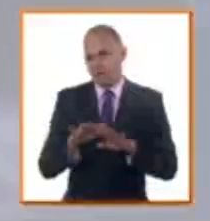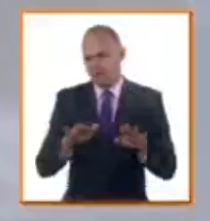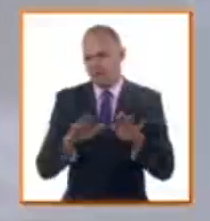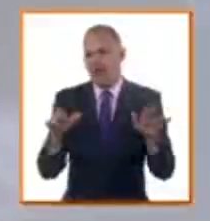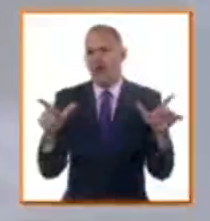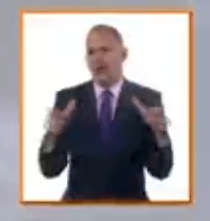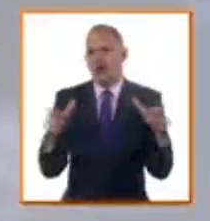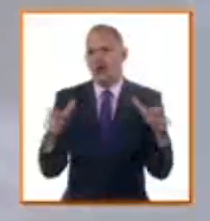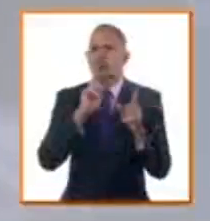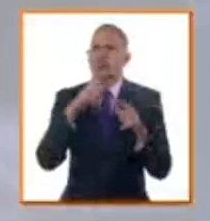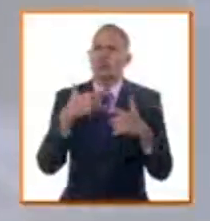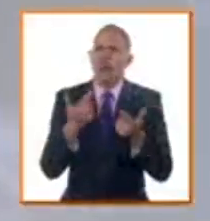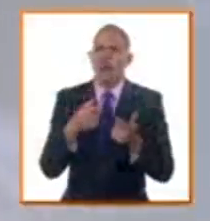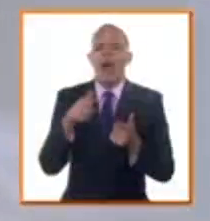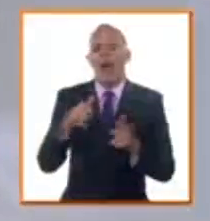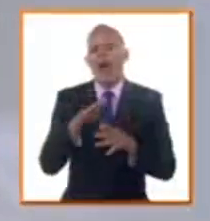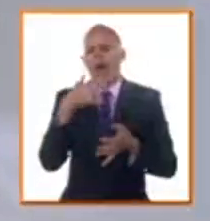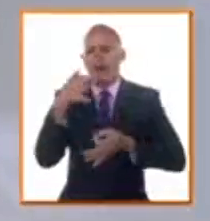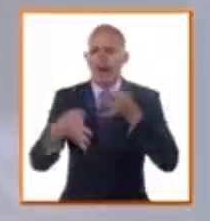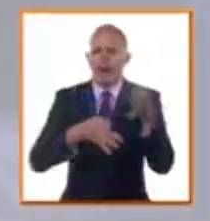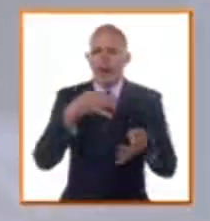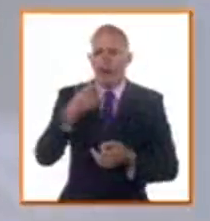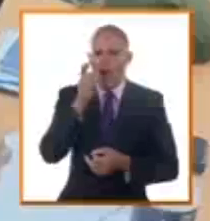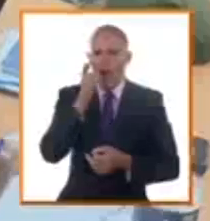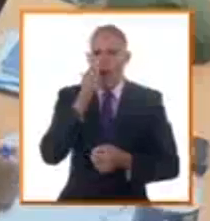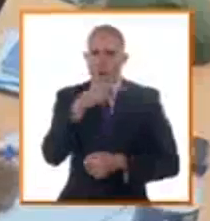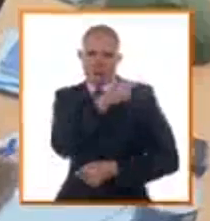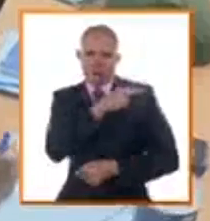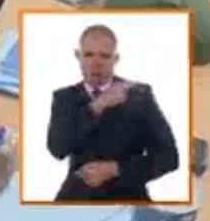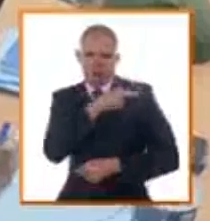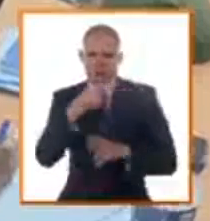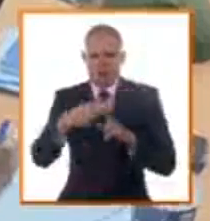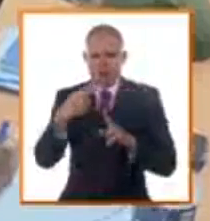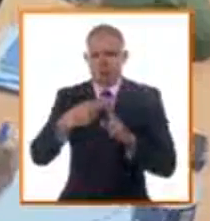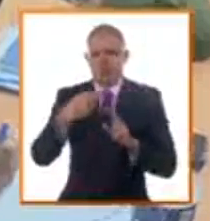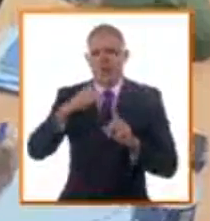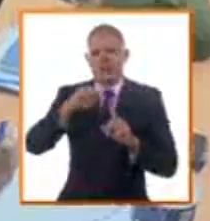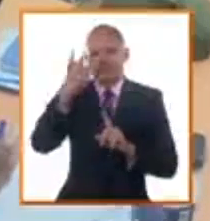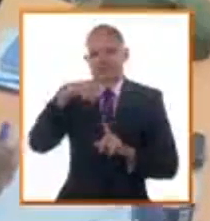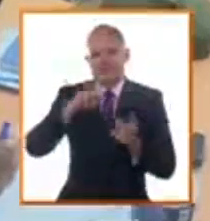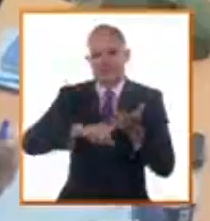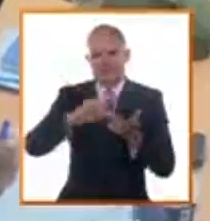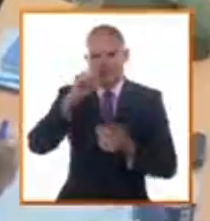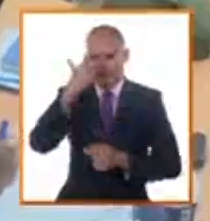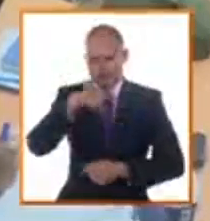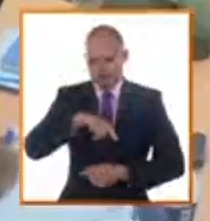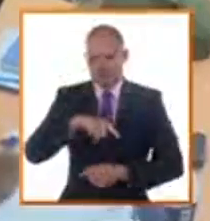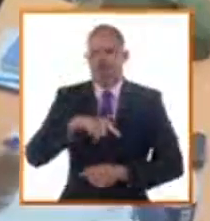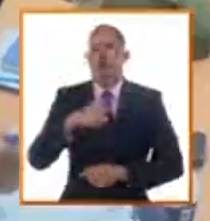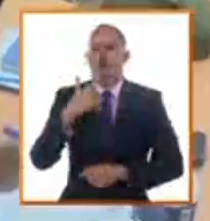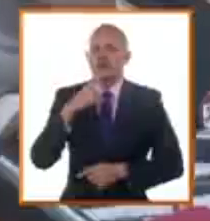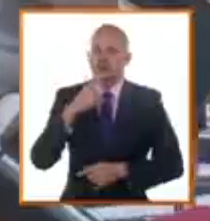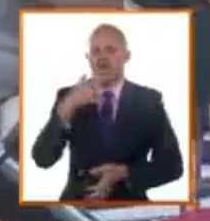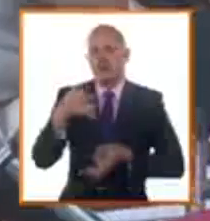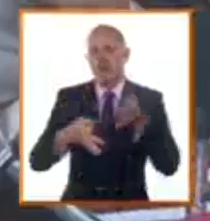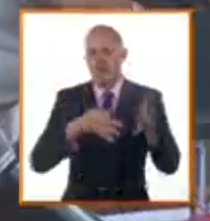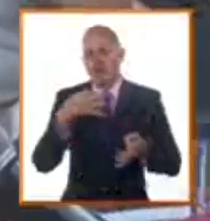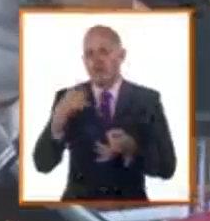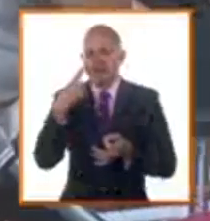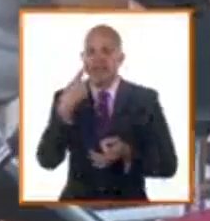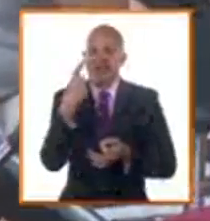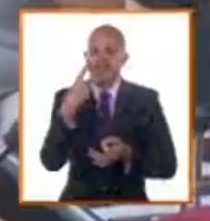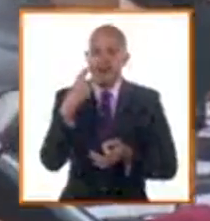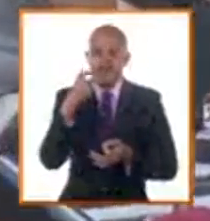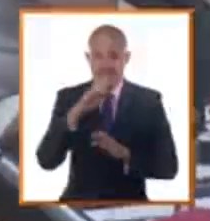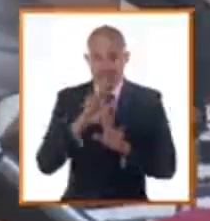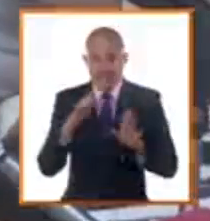con los 13 municipios, Tapia Fonseca indicó trabajar con disciplina, control y sin improvisaciones para cuantificar los daños